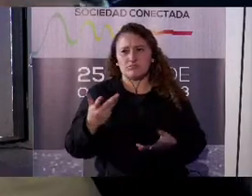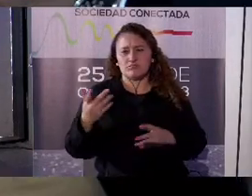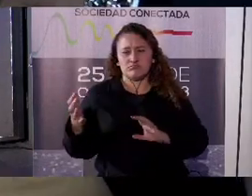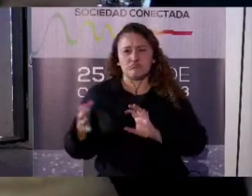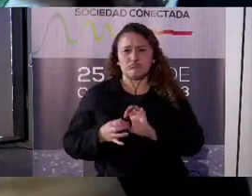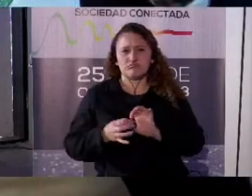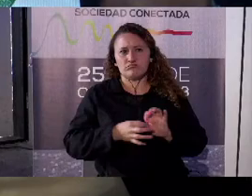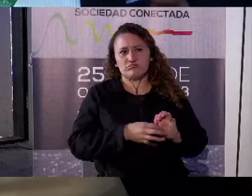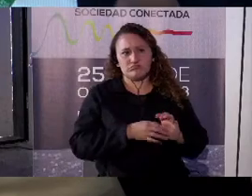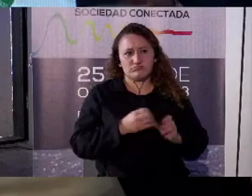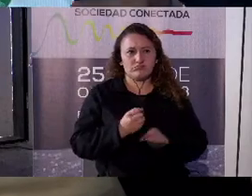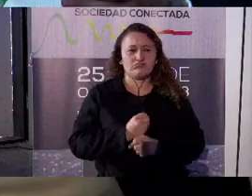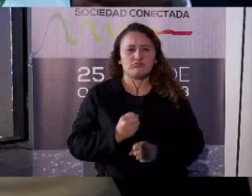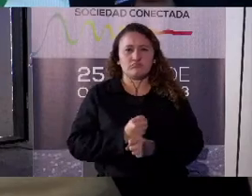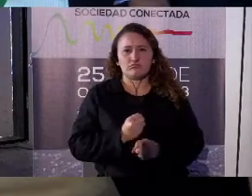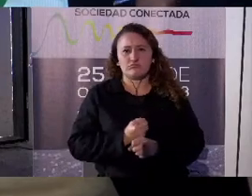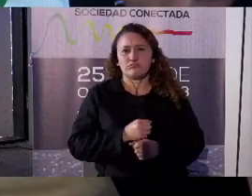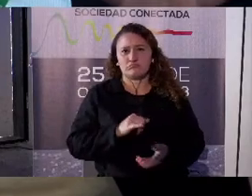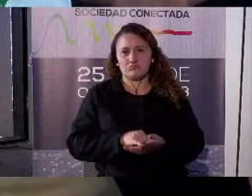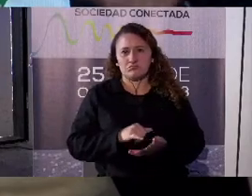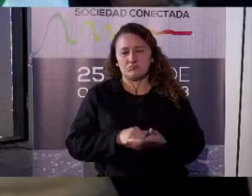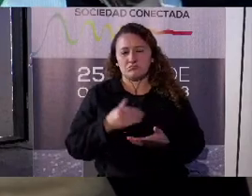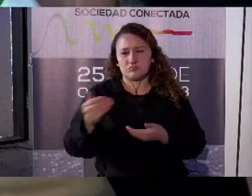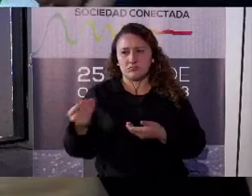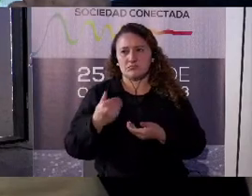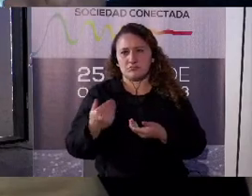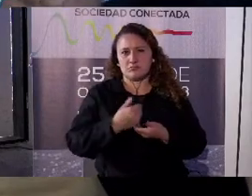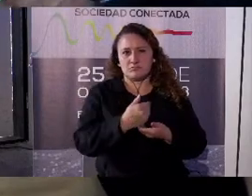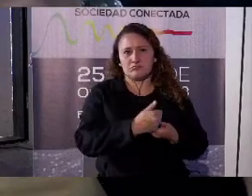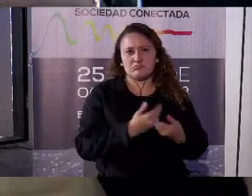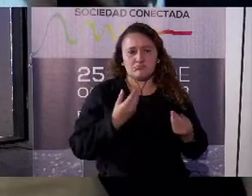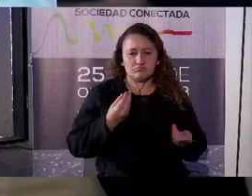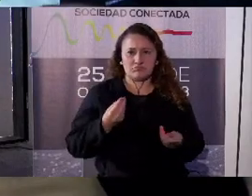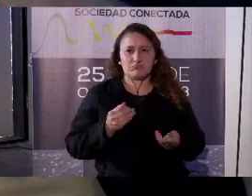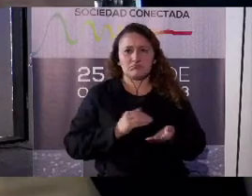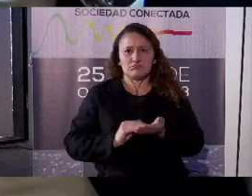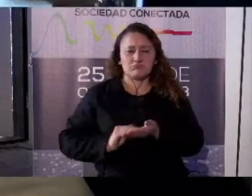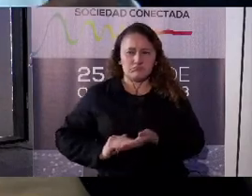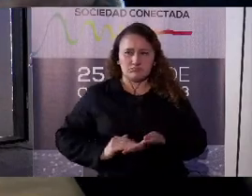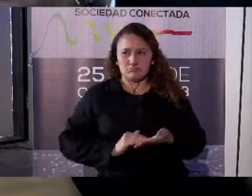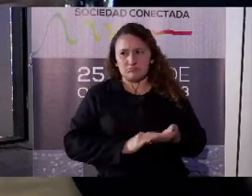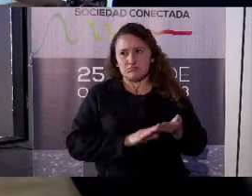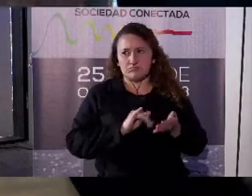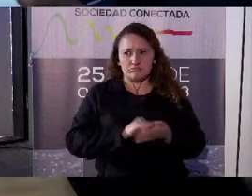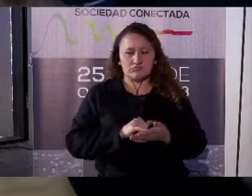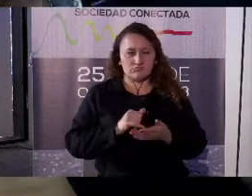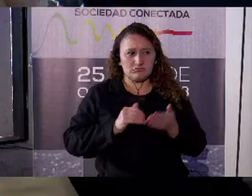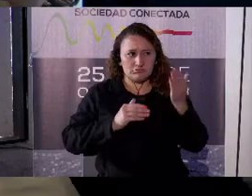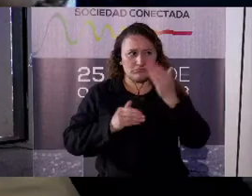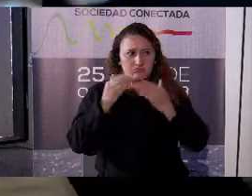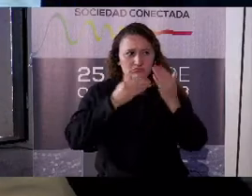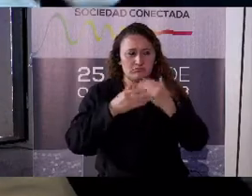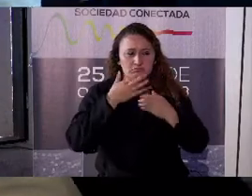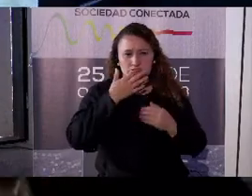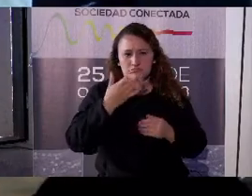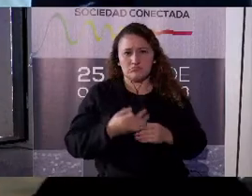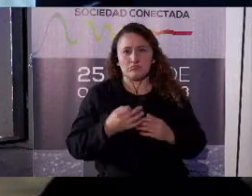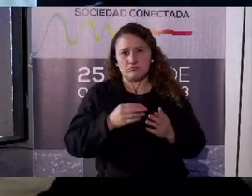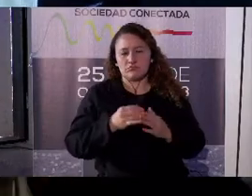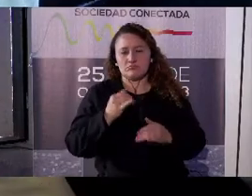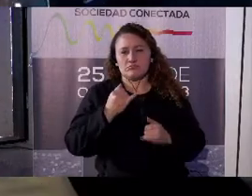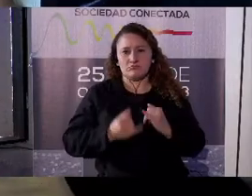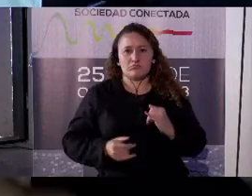partners y obviamente nuestros clientes para desarrollar obviamente evolucionar y hacer pruebas en tiempo real y de la última